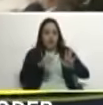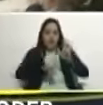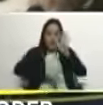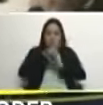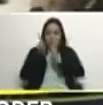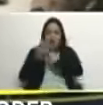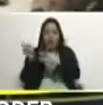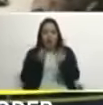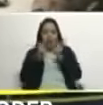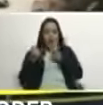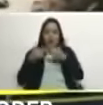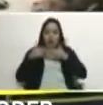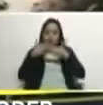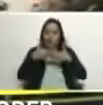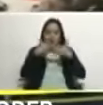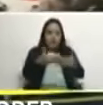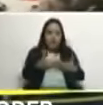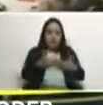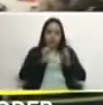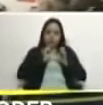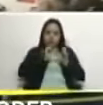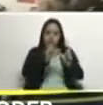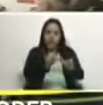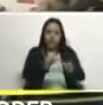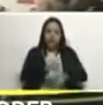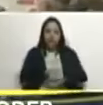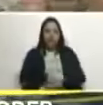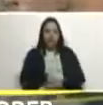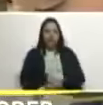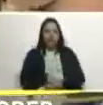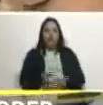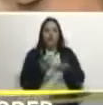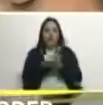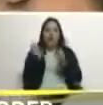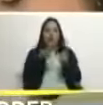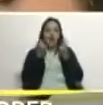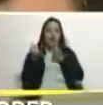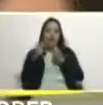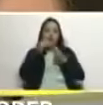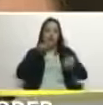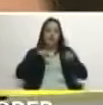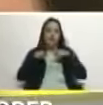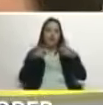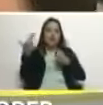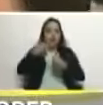económico continuo, permanente, de la economía no petrolera